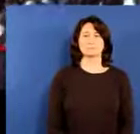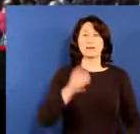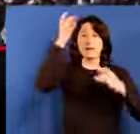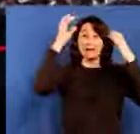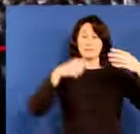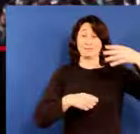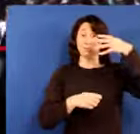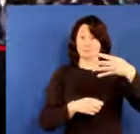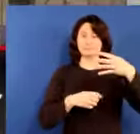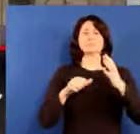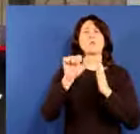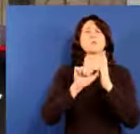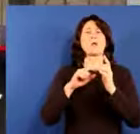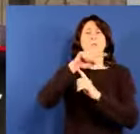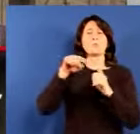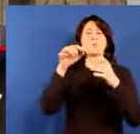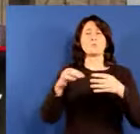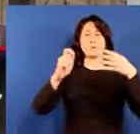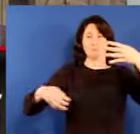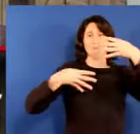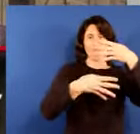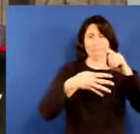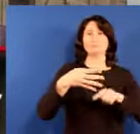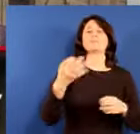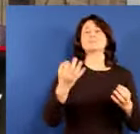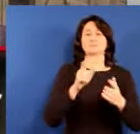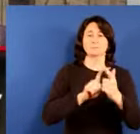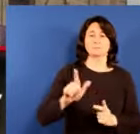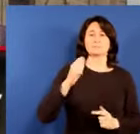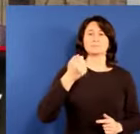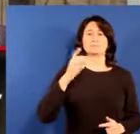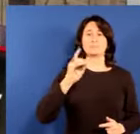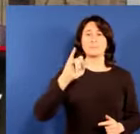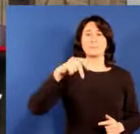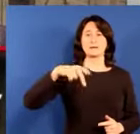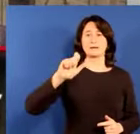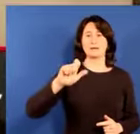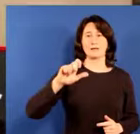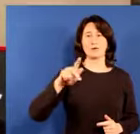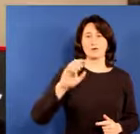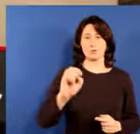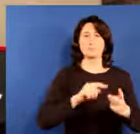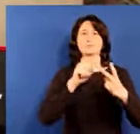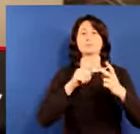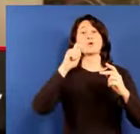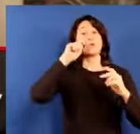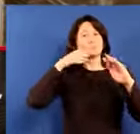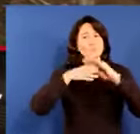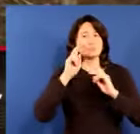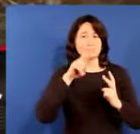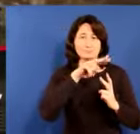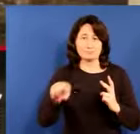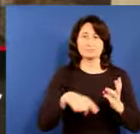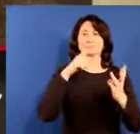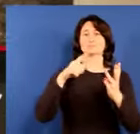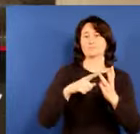concurso gastronómico, programas de apoyo, etc. Se trata de acciones acordadas con el Consejo de Personas Mayores de Bizkaia